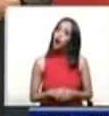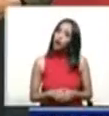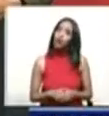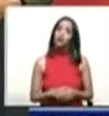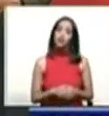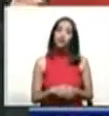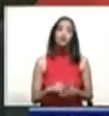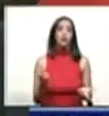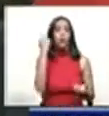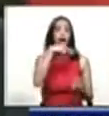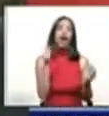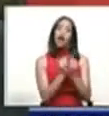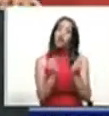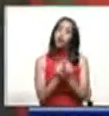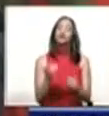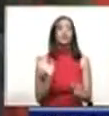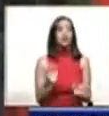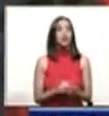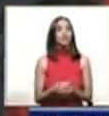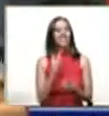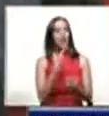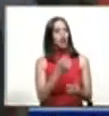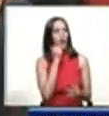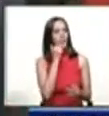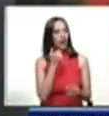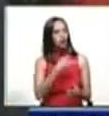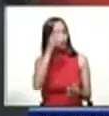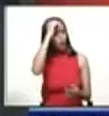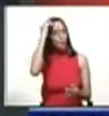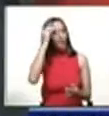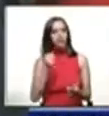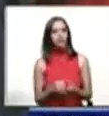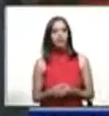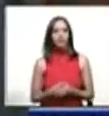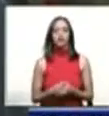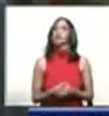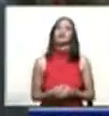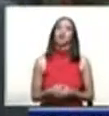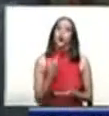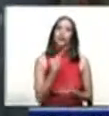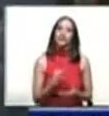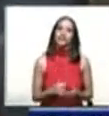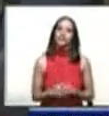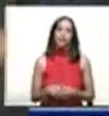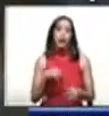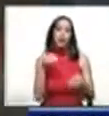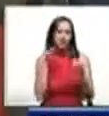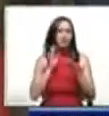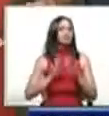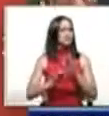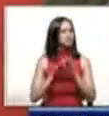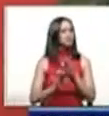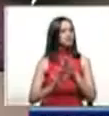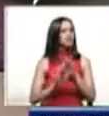tener caletada la comida, así que, Mango, te lo dejo a ti. Eso es como tú dices, ¿no? ¿Cómo es que le dicen al sitio? La Bajadita, ¿no? La Bajadita.